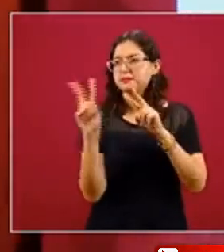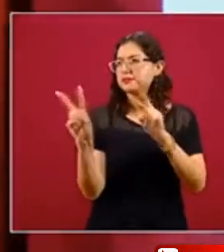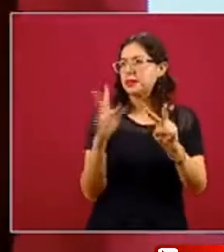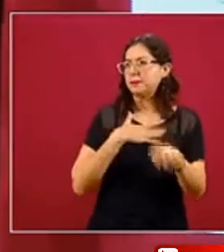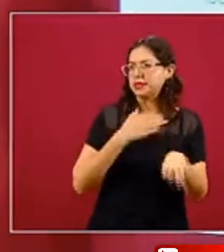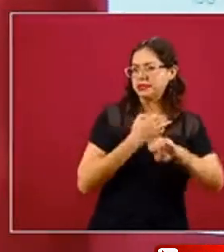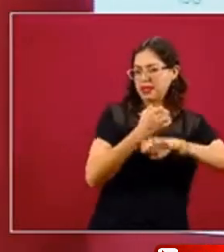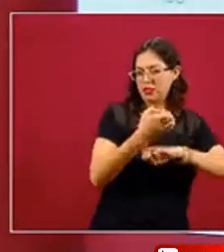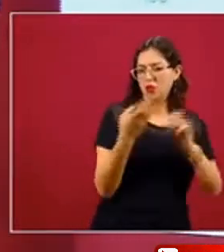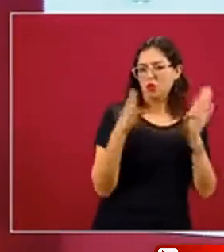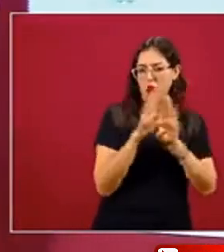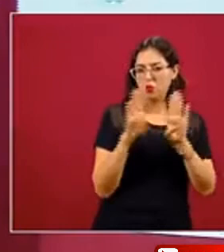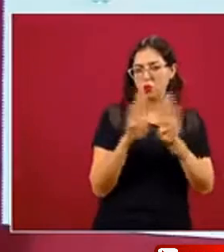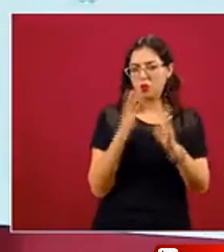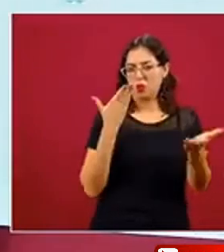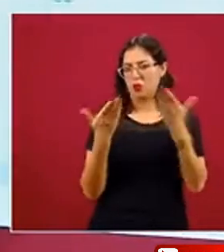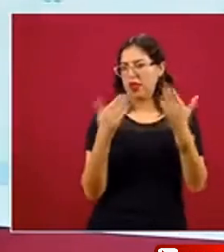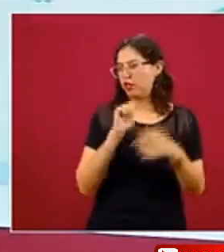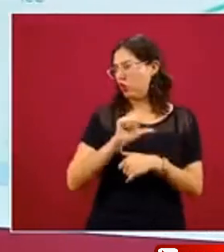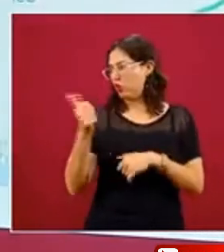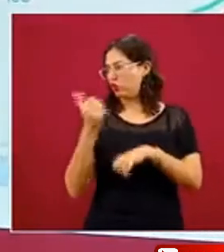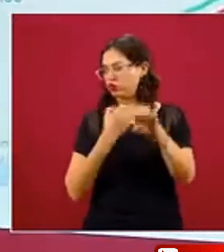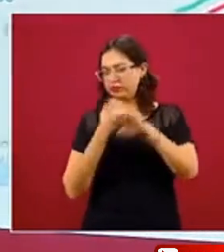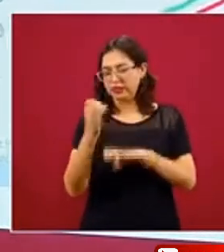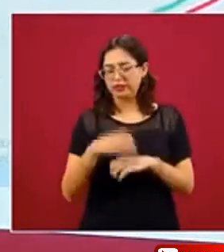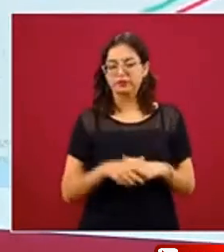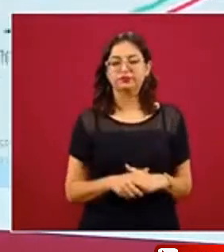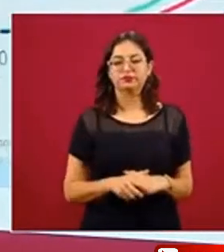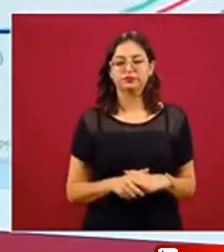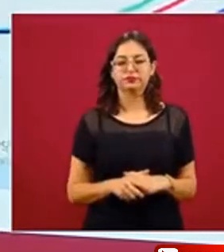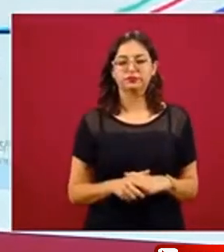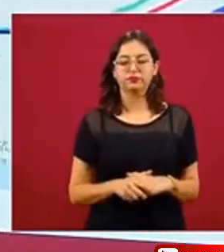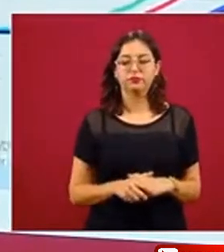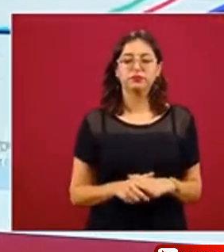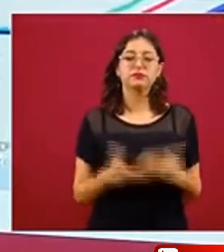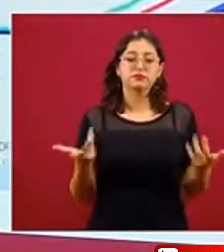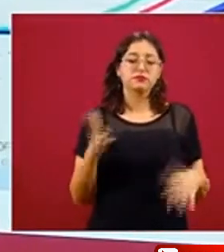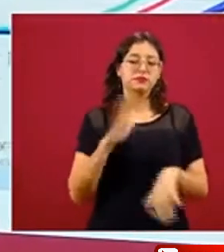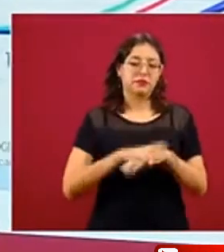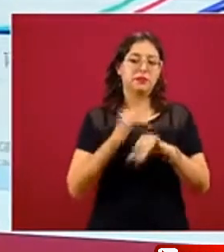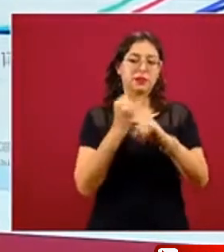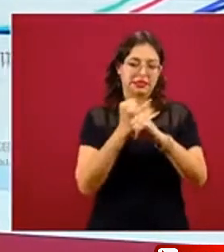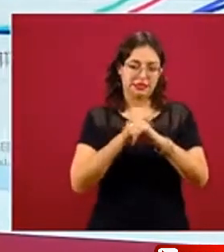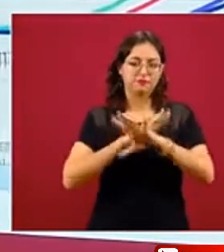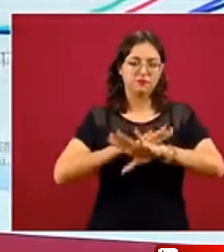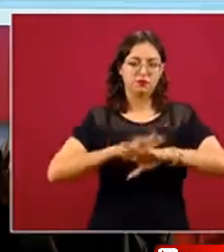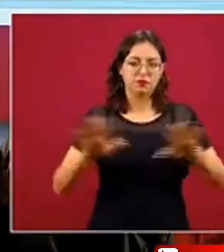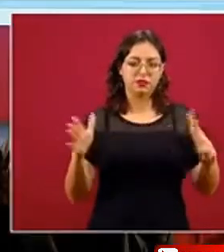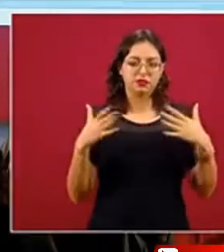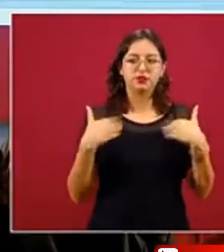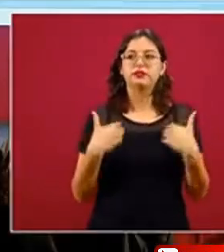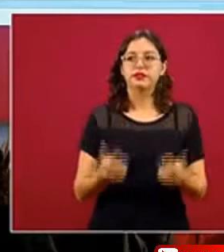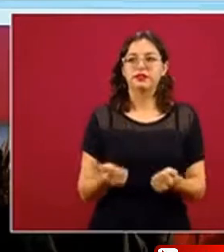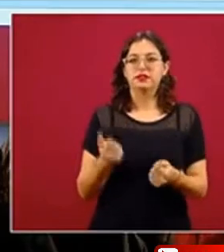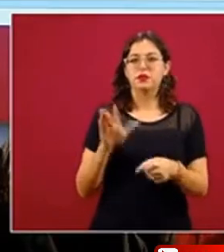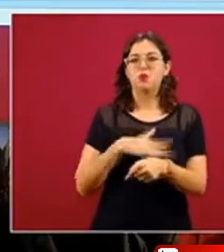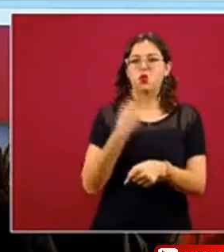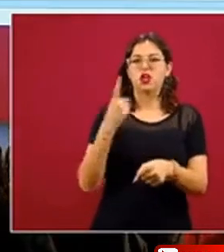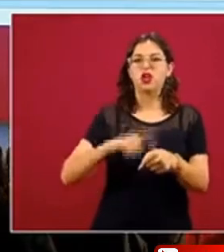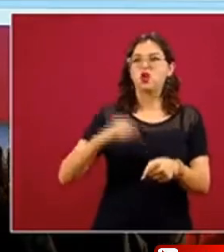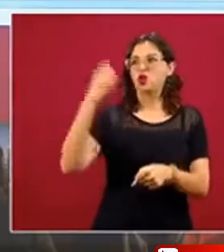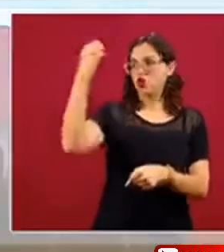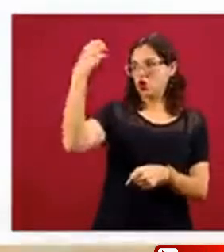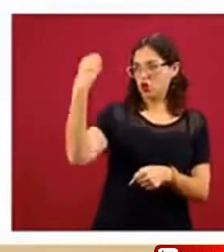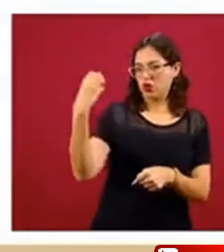está su estado comparado con los otros estados. Esto complementará la información que usted tiene respecto al semáforo. Aquí están